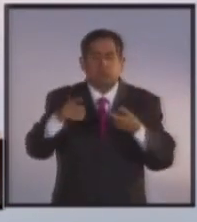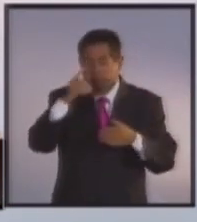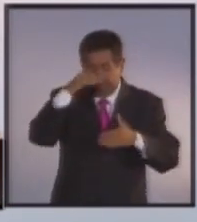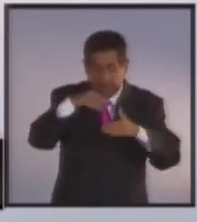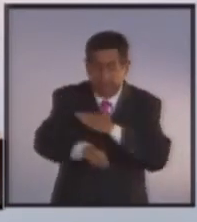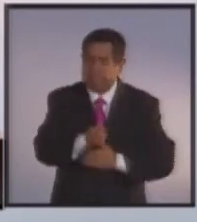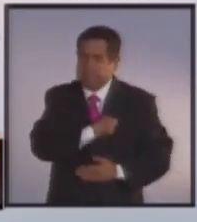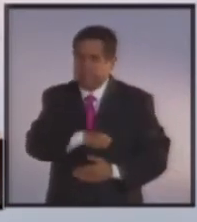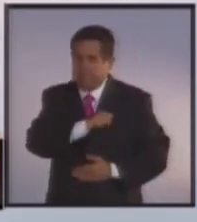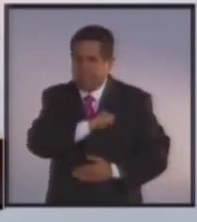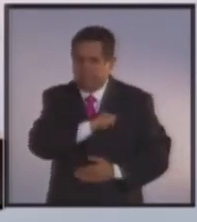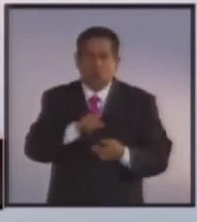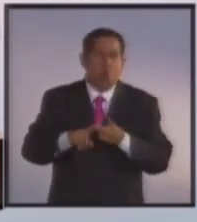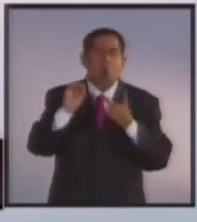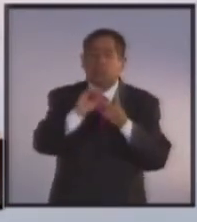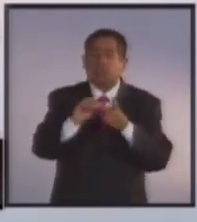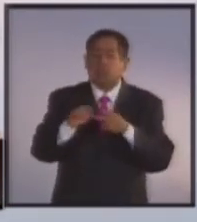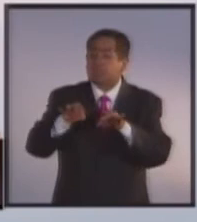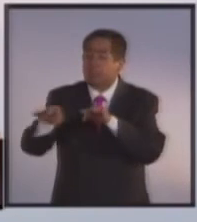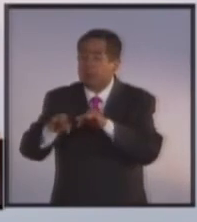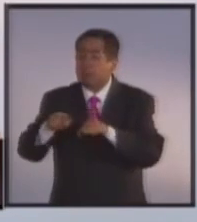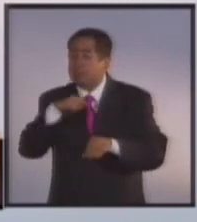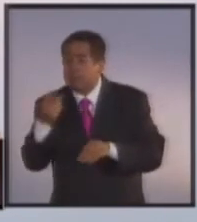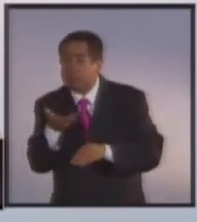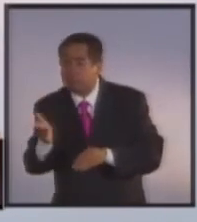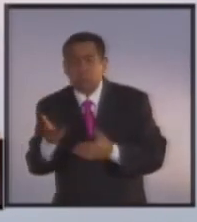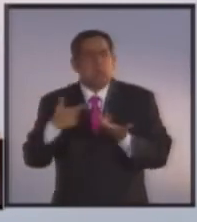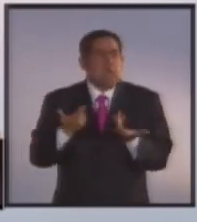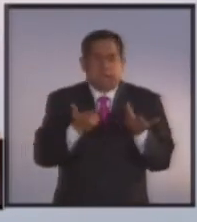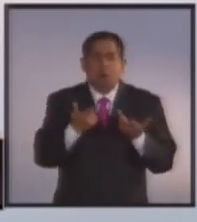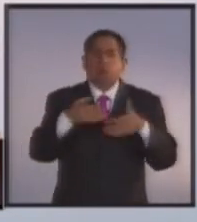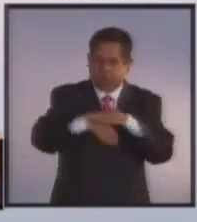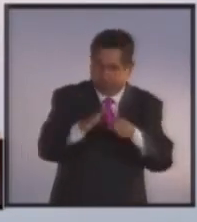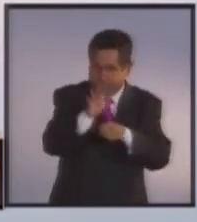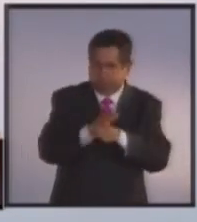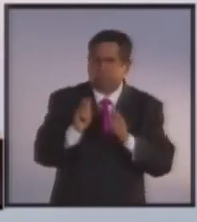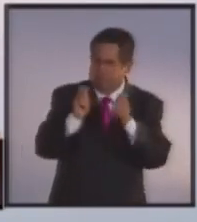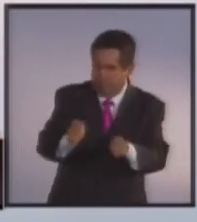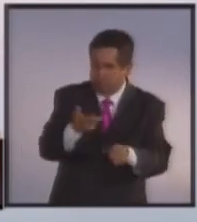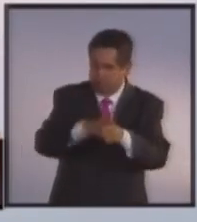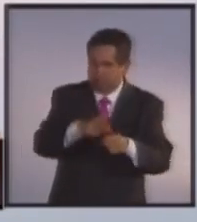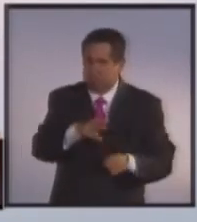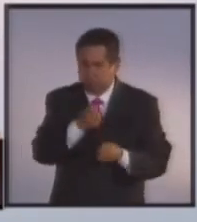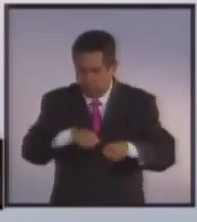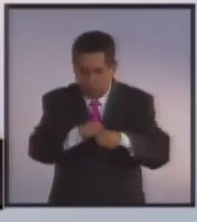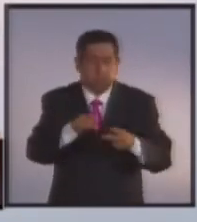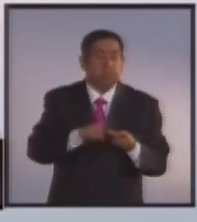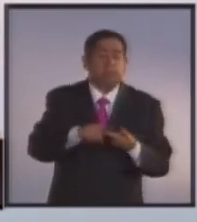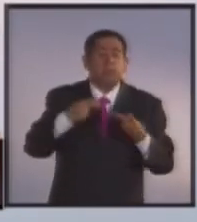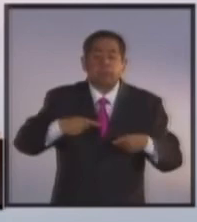la salud, el seguro temporal de desempleo, la pensión para los adultos mayores de más de 65